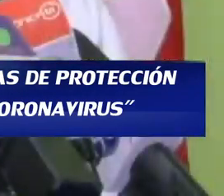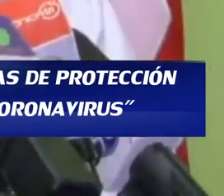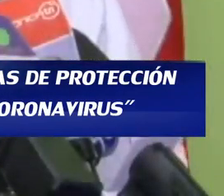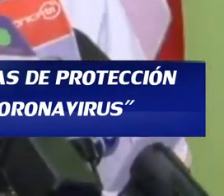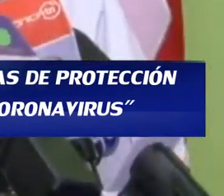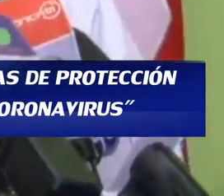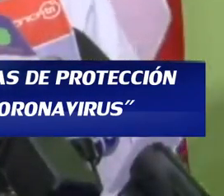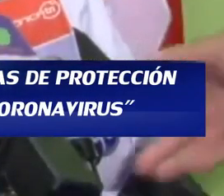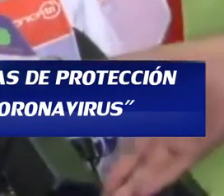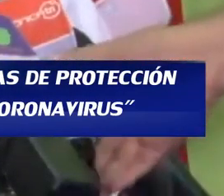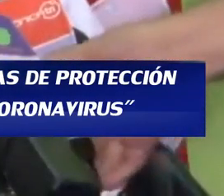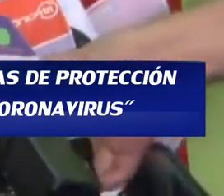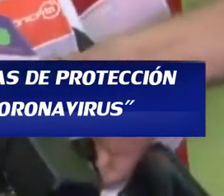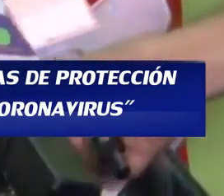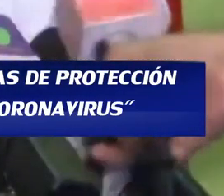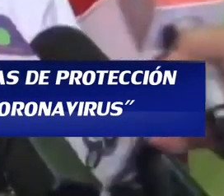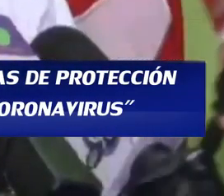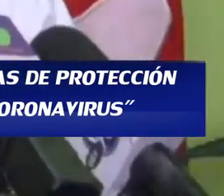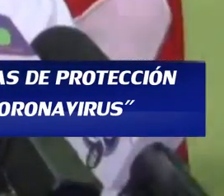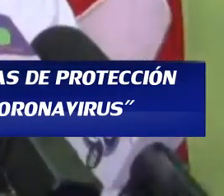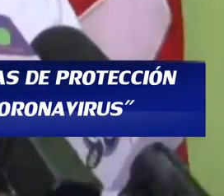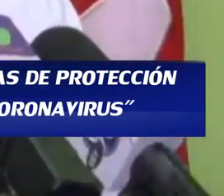gracias.